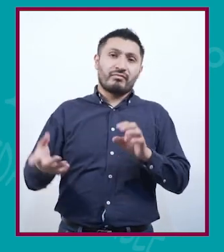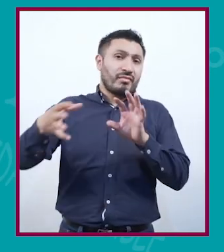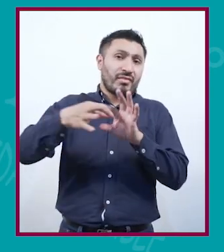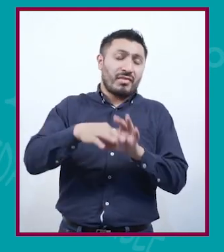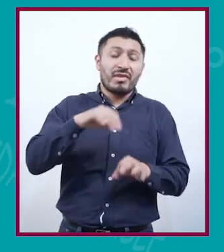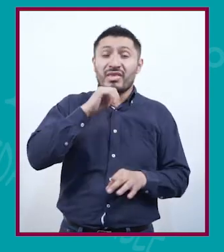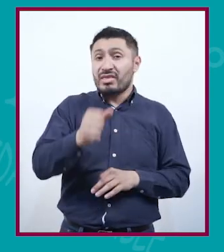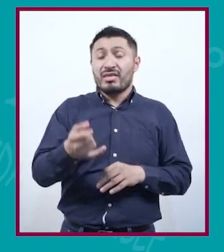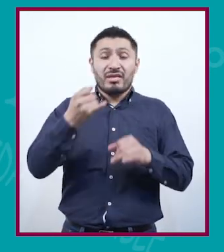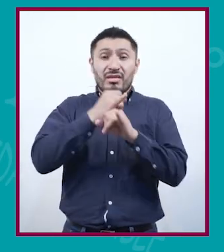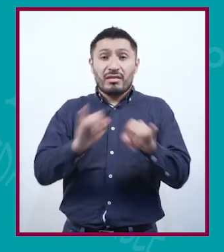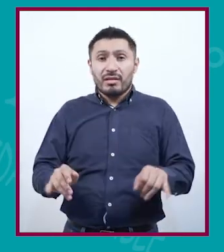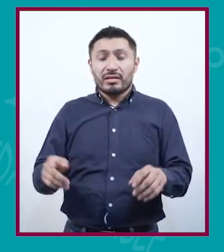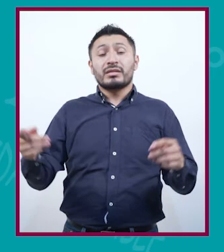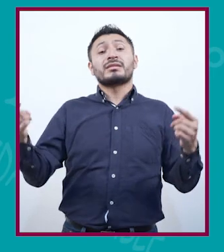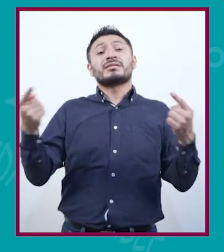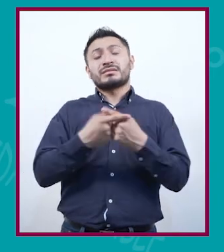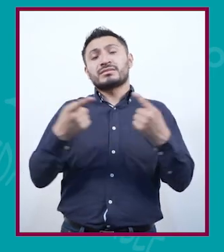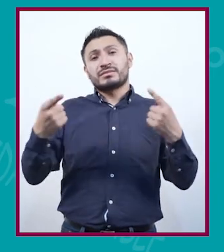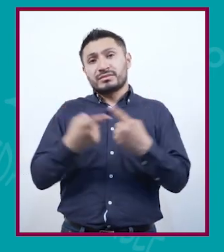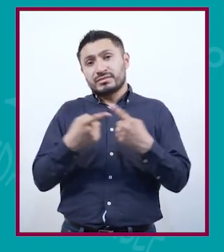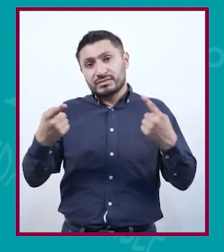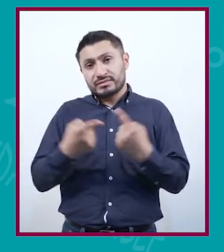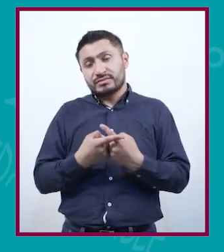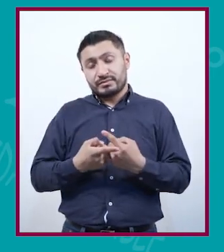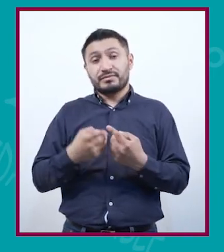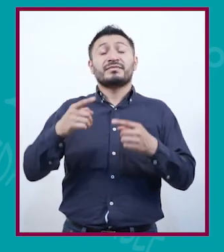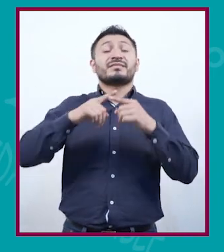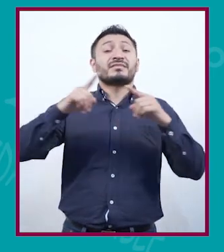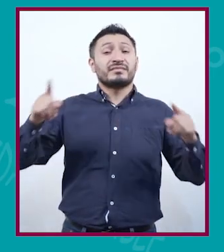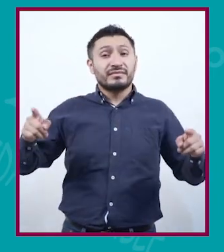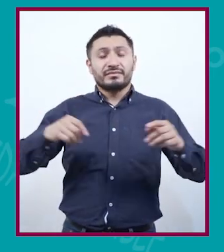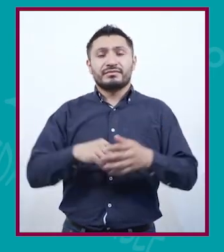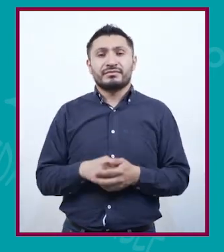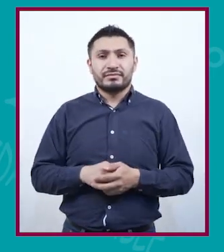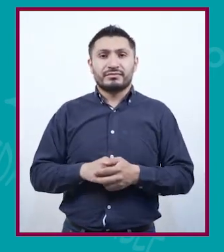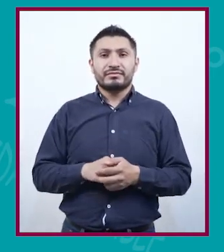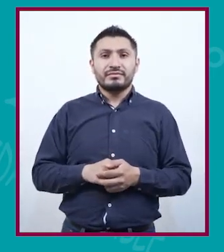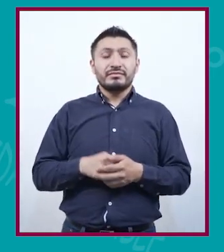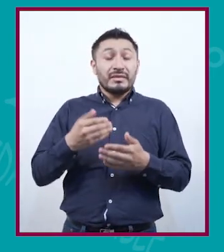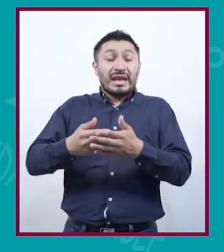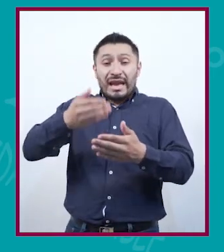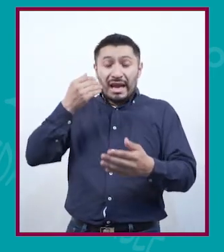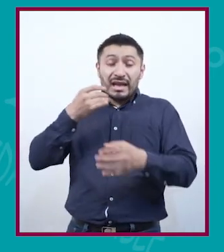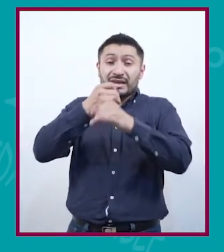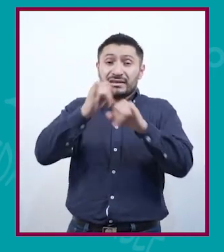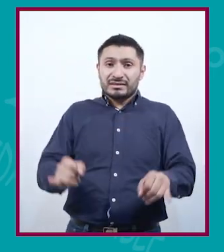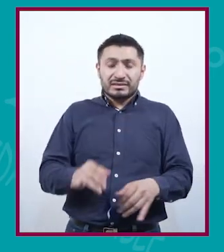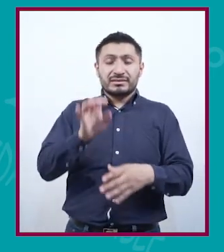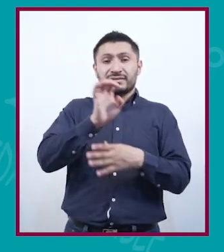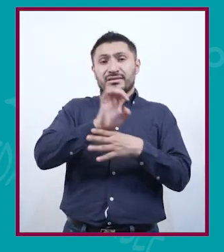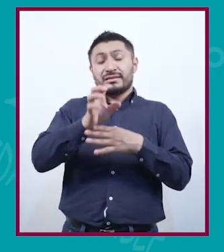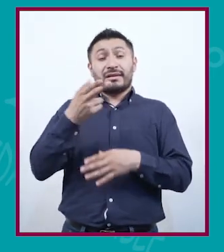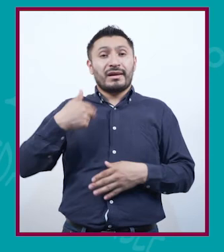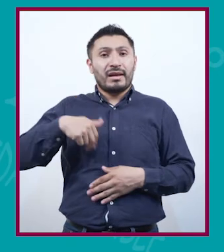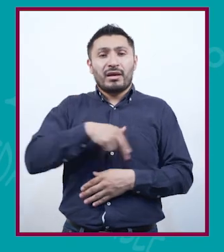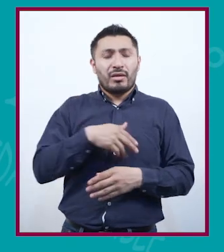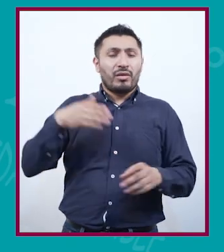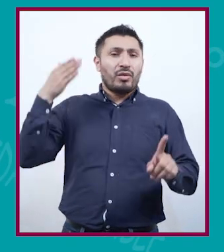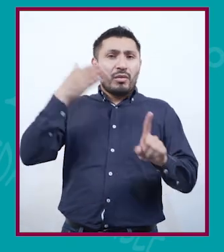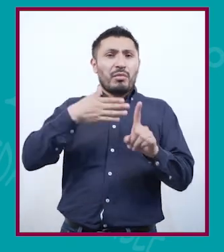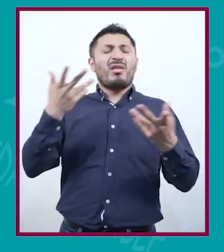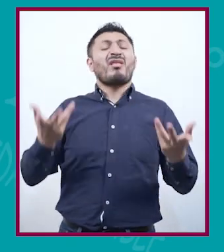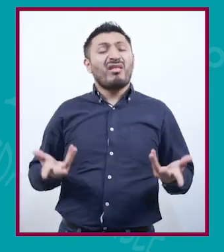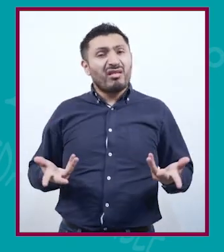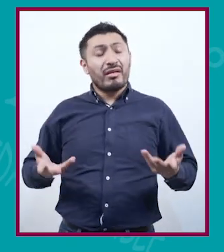no tenían que ver con la independencia, sino con disputas políticas del Estado Nacional Independiente años después de la independencia. Entonces,